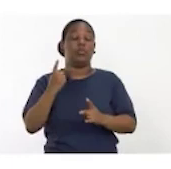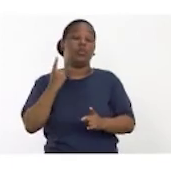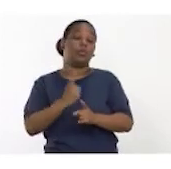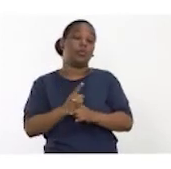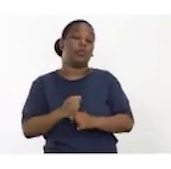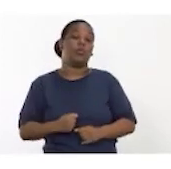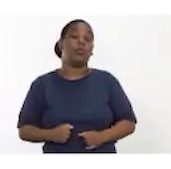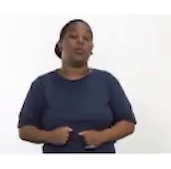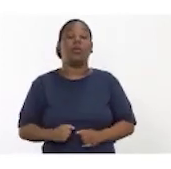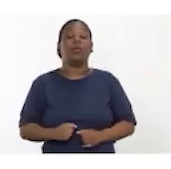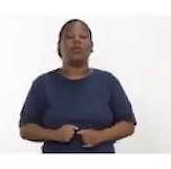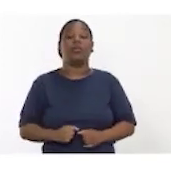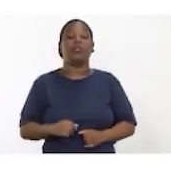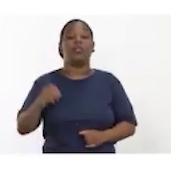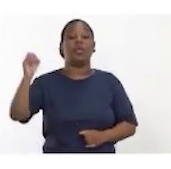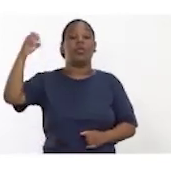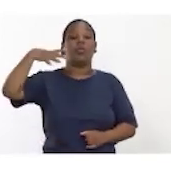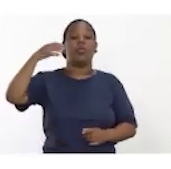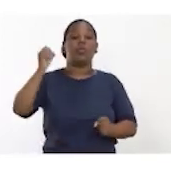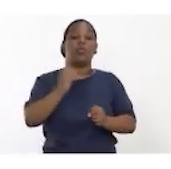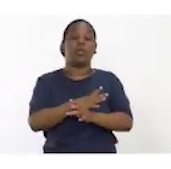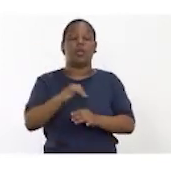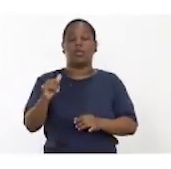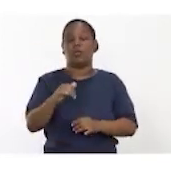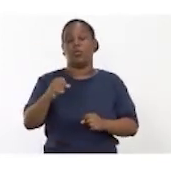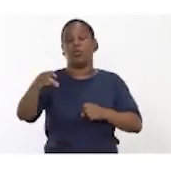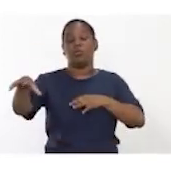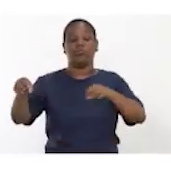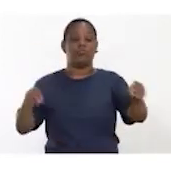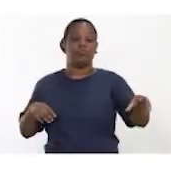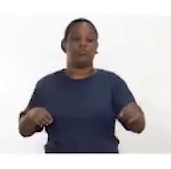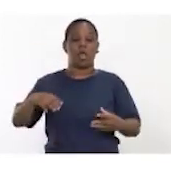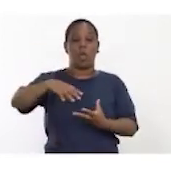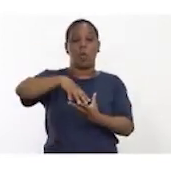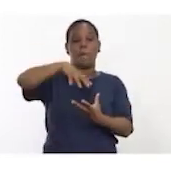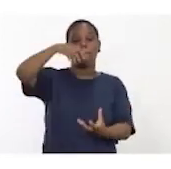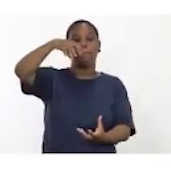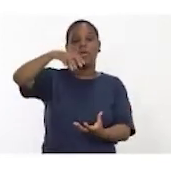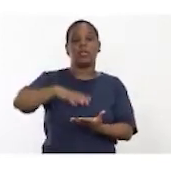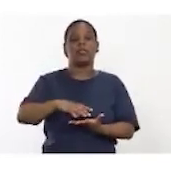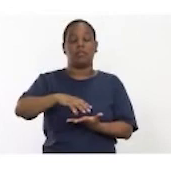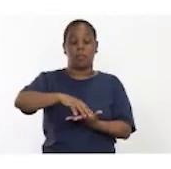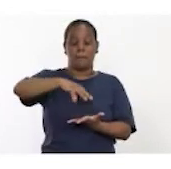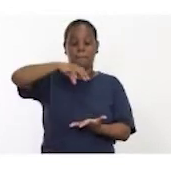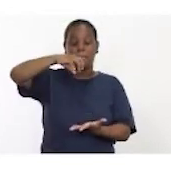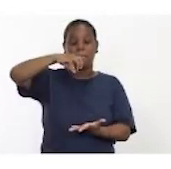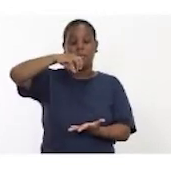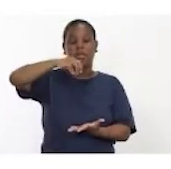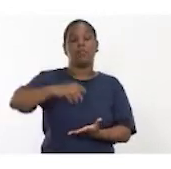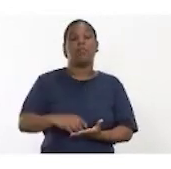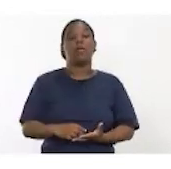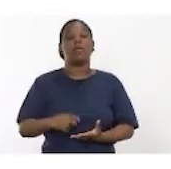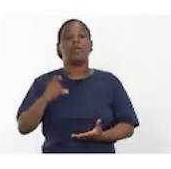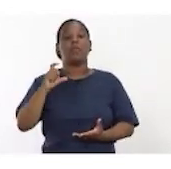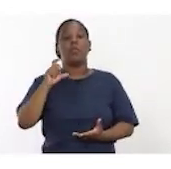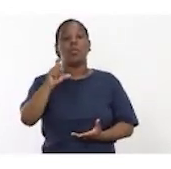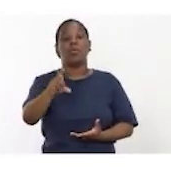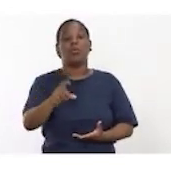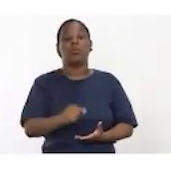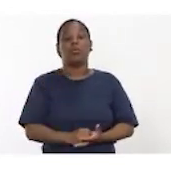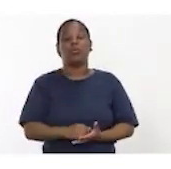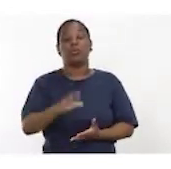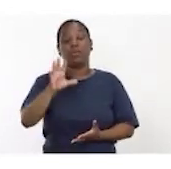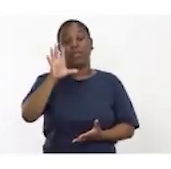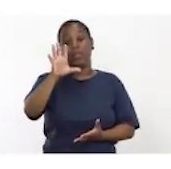Y sexto por encuentro, la luz blanca igual se descompone como un prisma y nos quedaría,